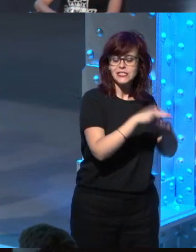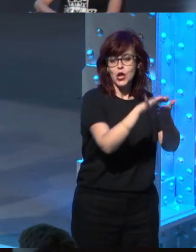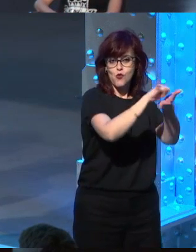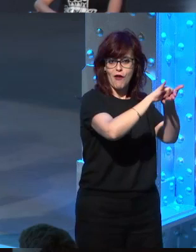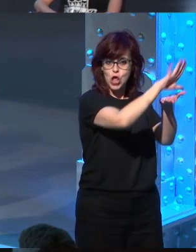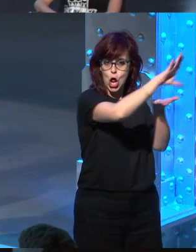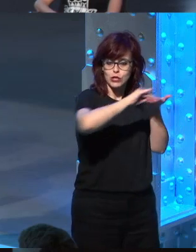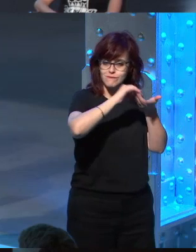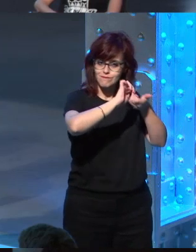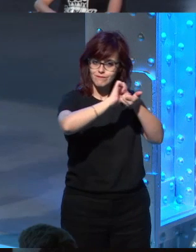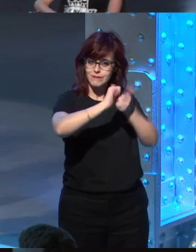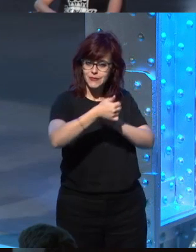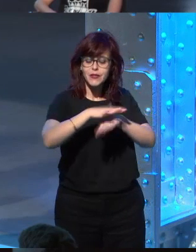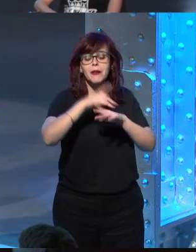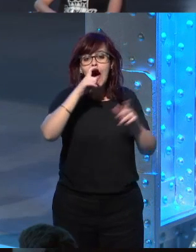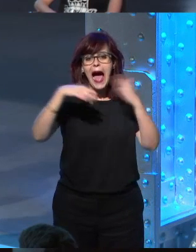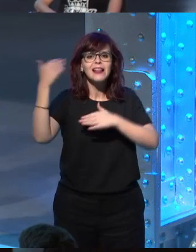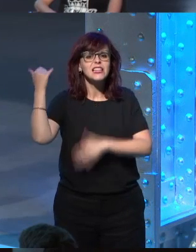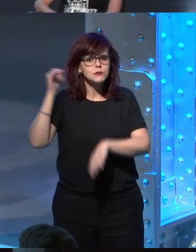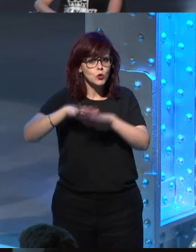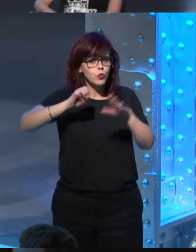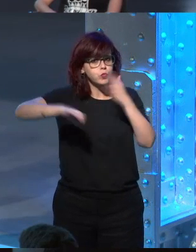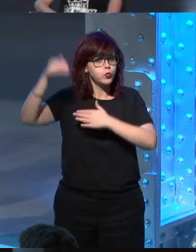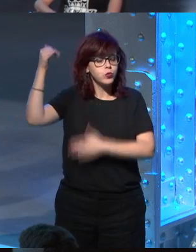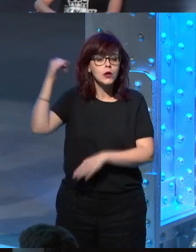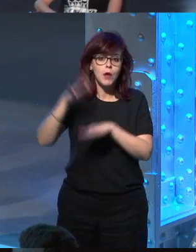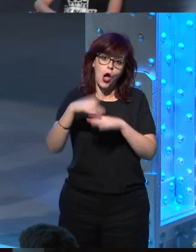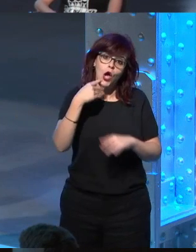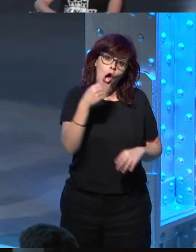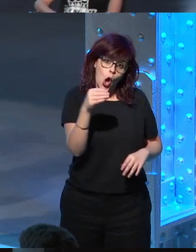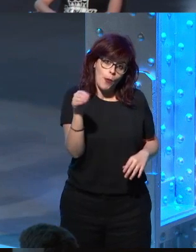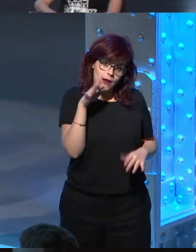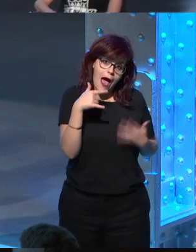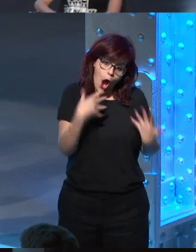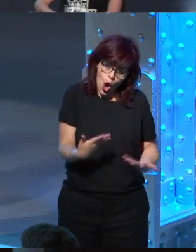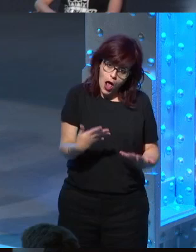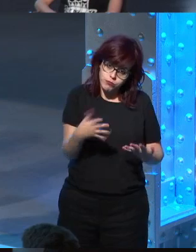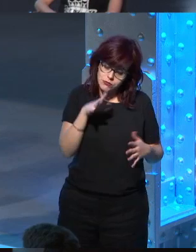muchísimo y me gusta mucho que Pero la eso cuente. eso fue antes. No, eso fue hace mucho. Sí, cuando era más joven que ahora.